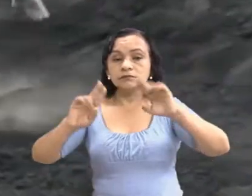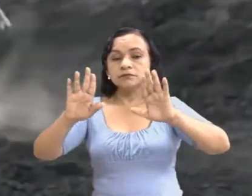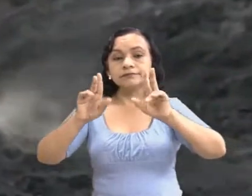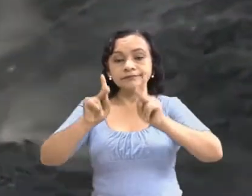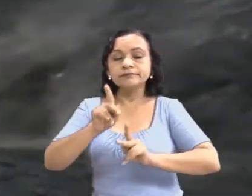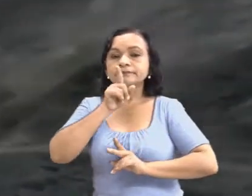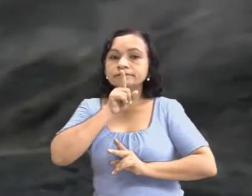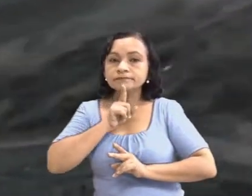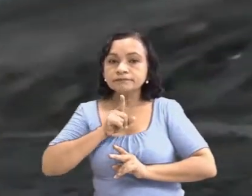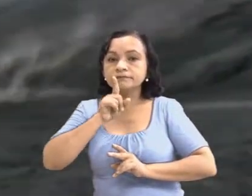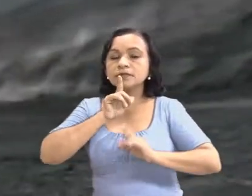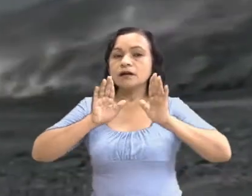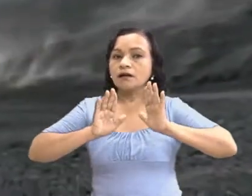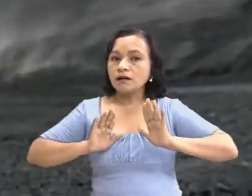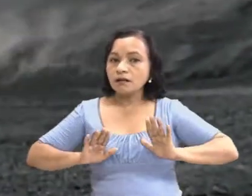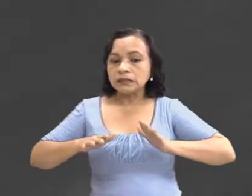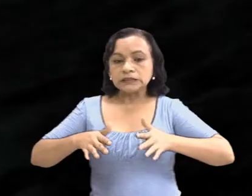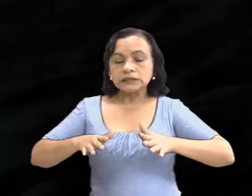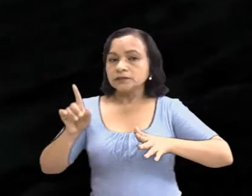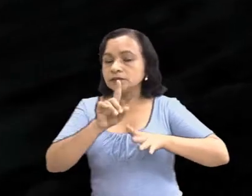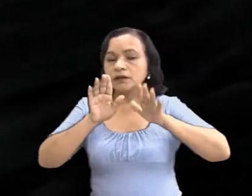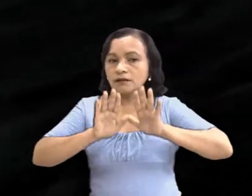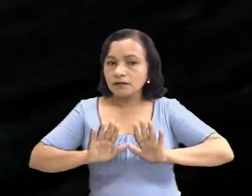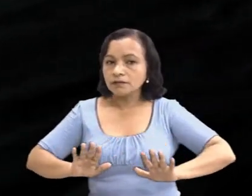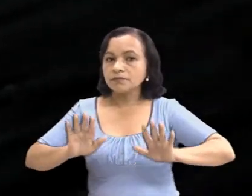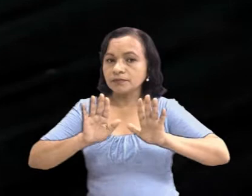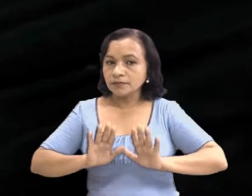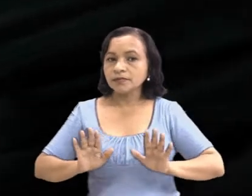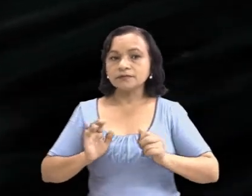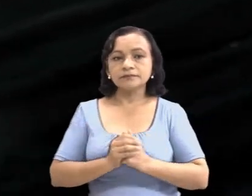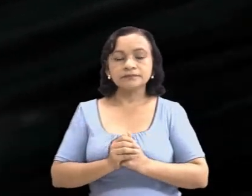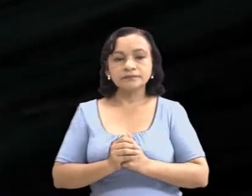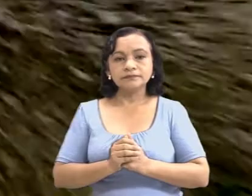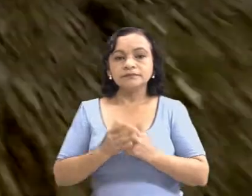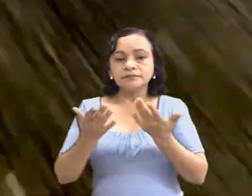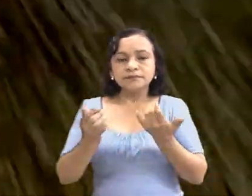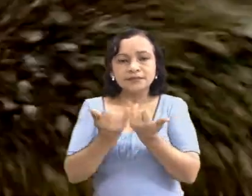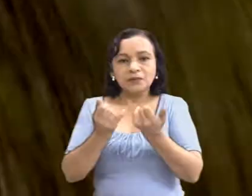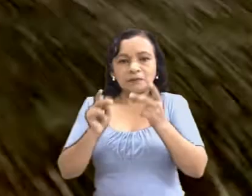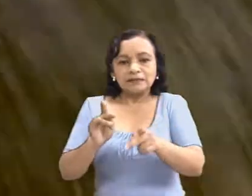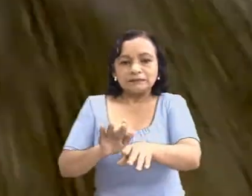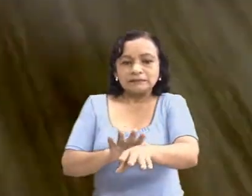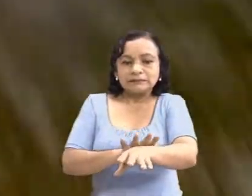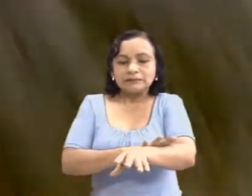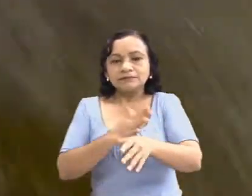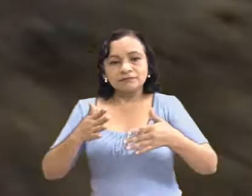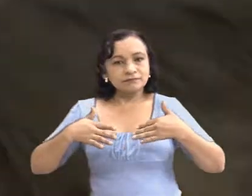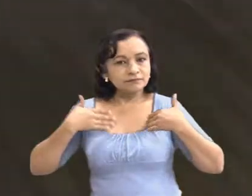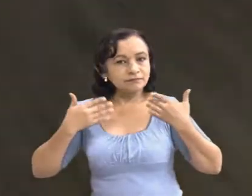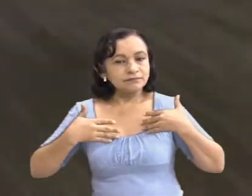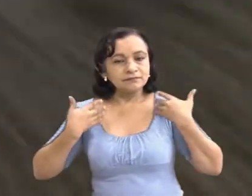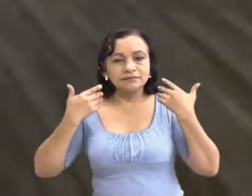la paciencia, la calma y controlar los nervios. Eso es importante. Por el resto, es adrenalina pura, es